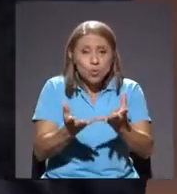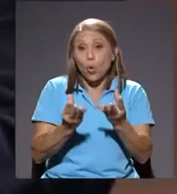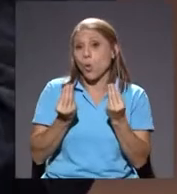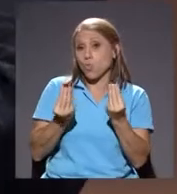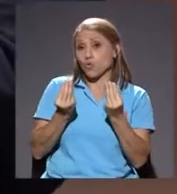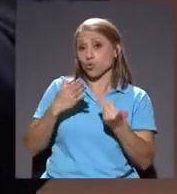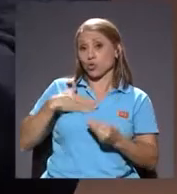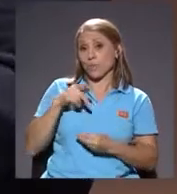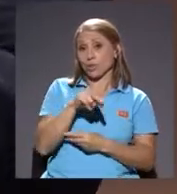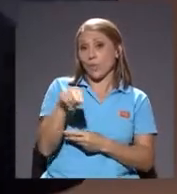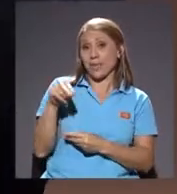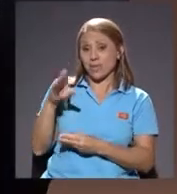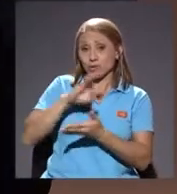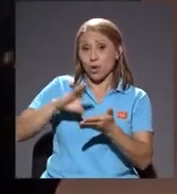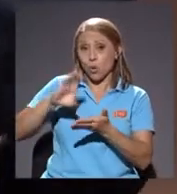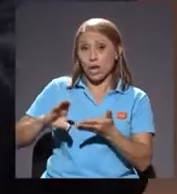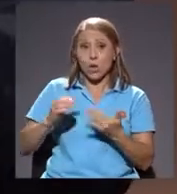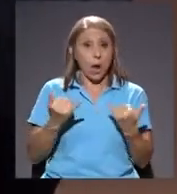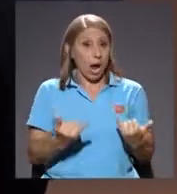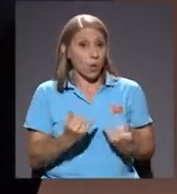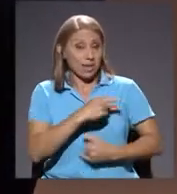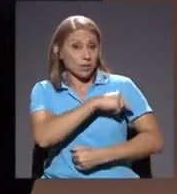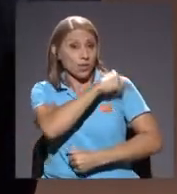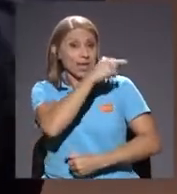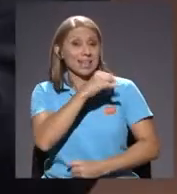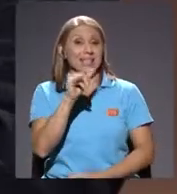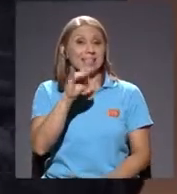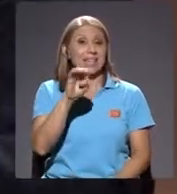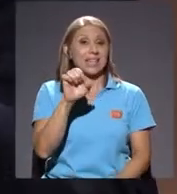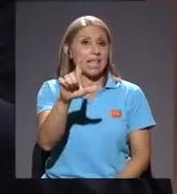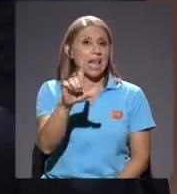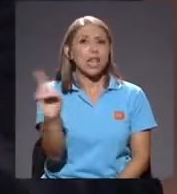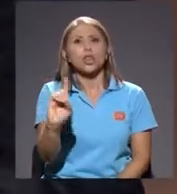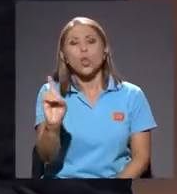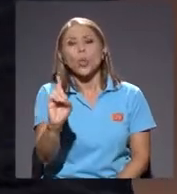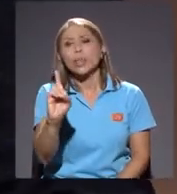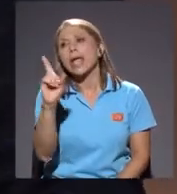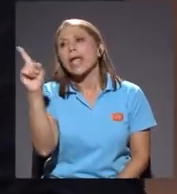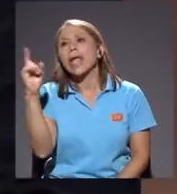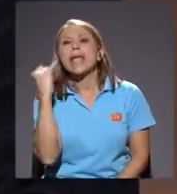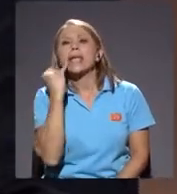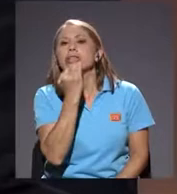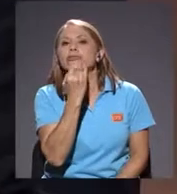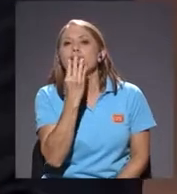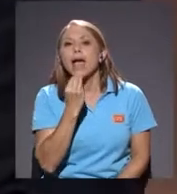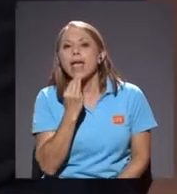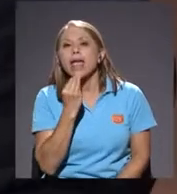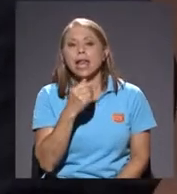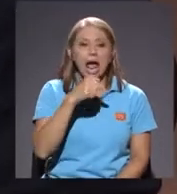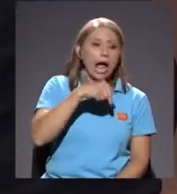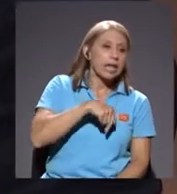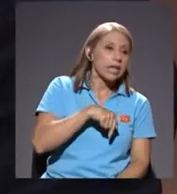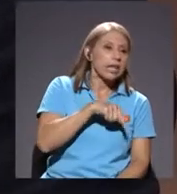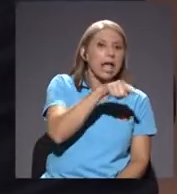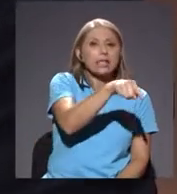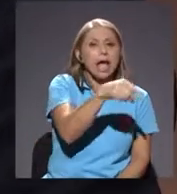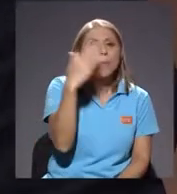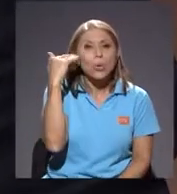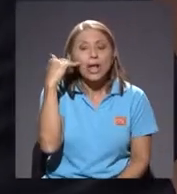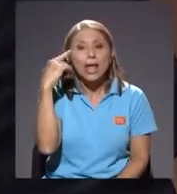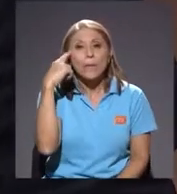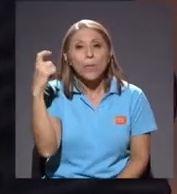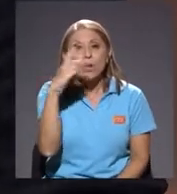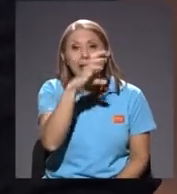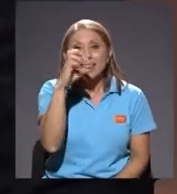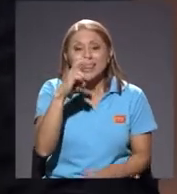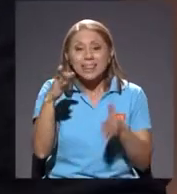hoy son gerentes de intel que están en israel que están aquí que están allá porque porque el tico está tiene una formación